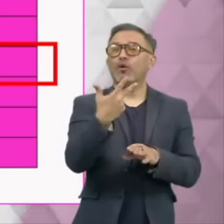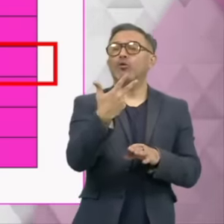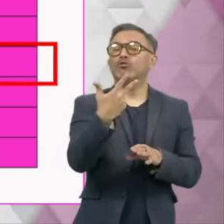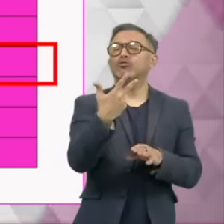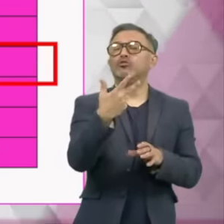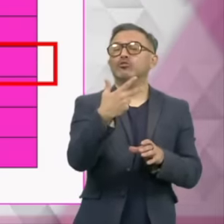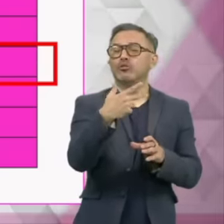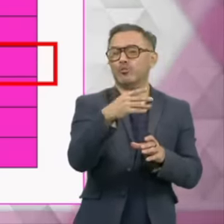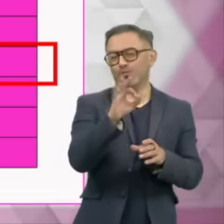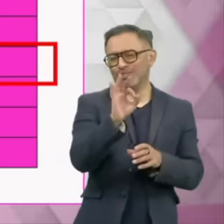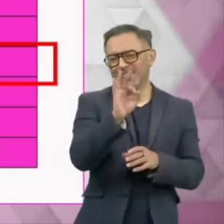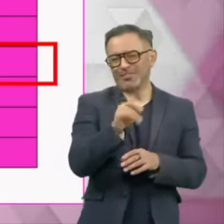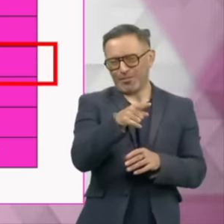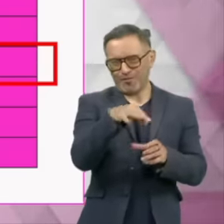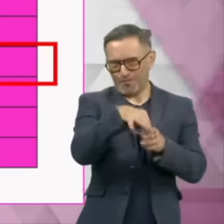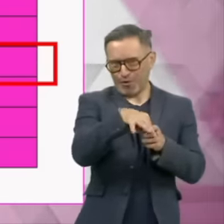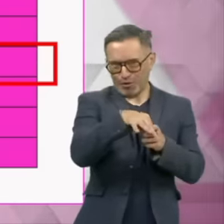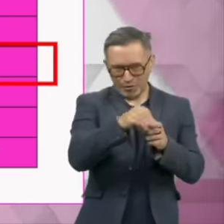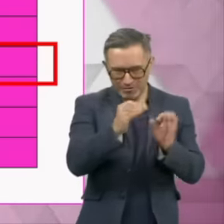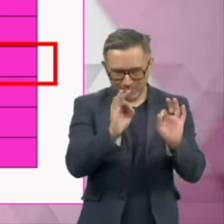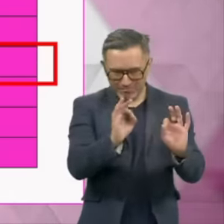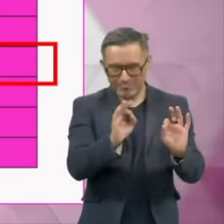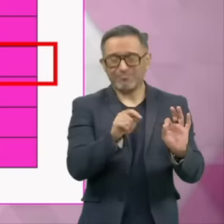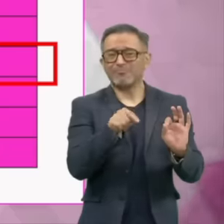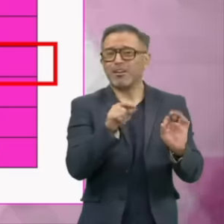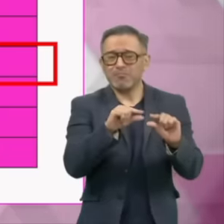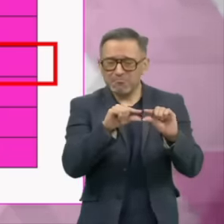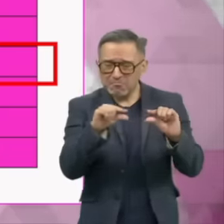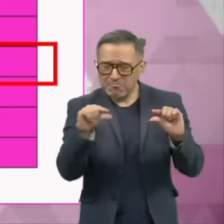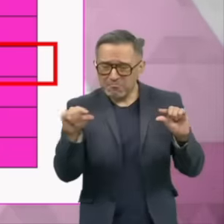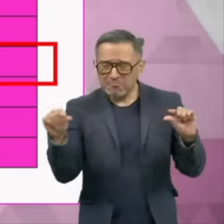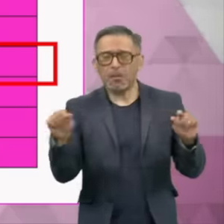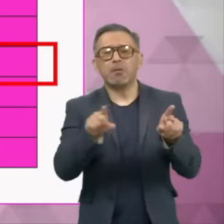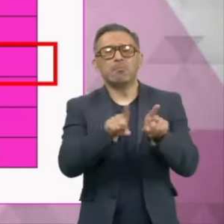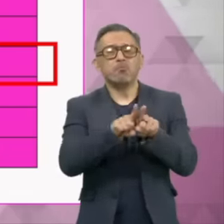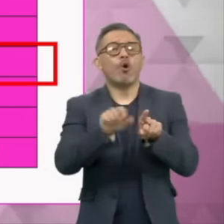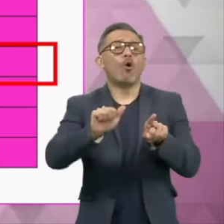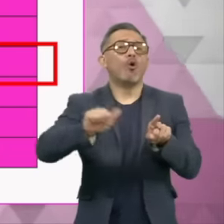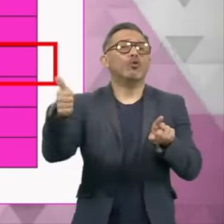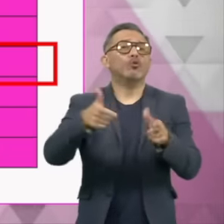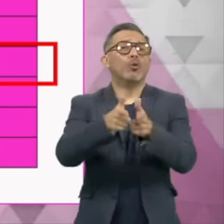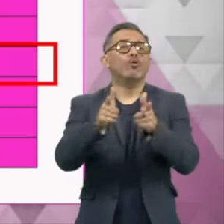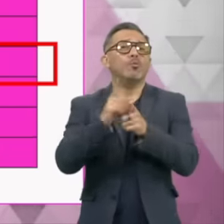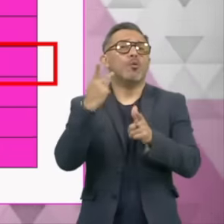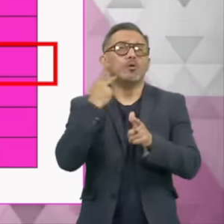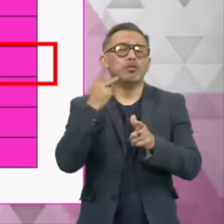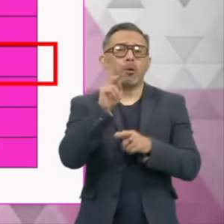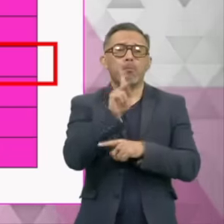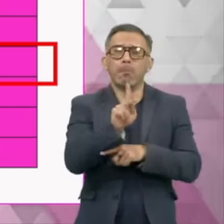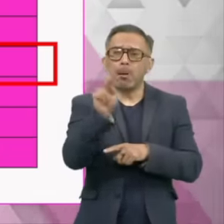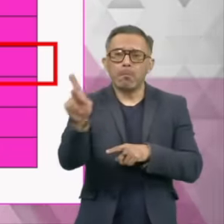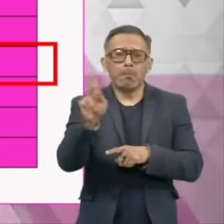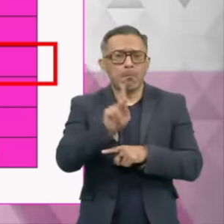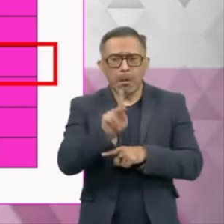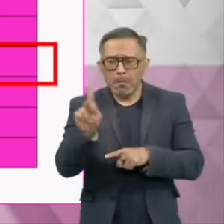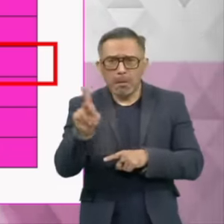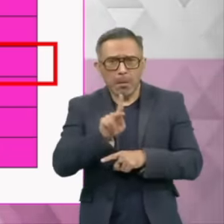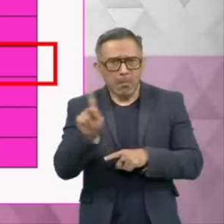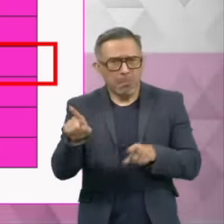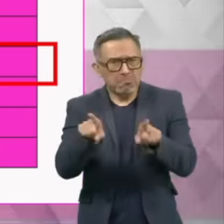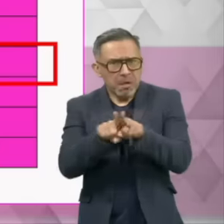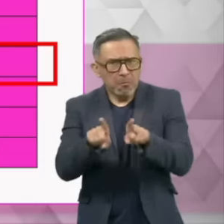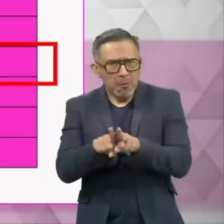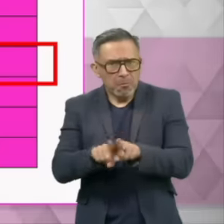urnas, y esta mecánica puede replicarse para todos los partidos políticos. Como se observa,